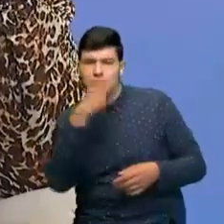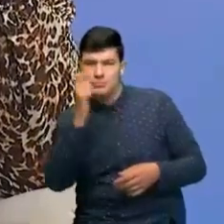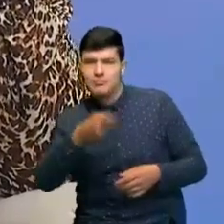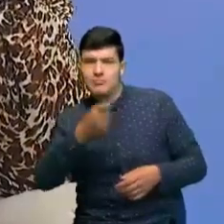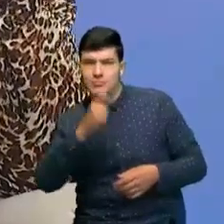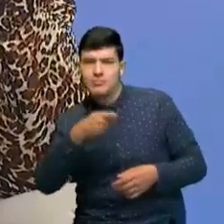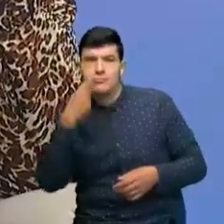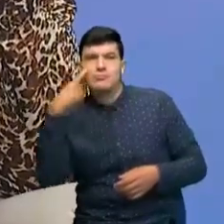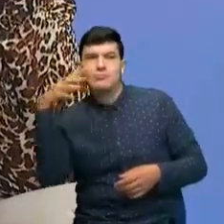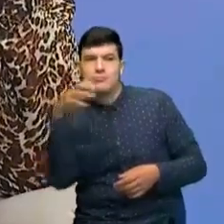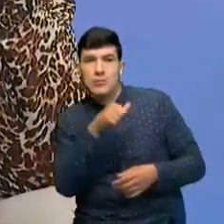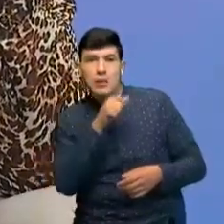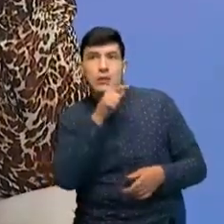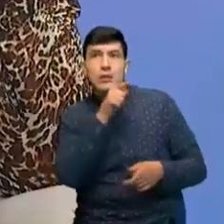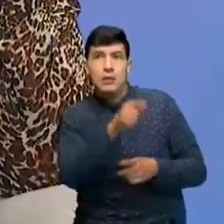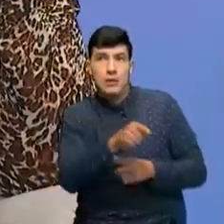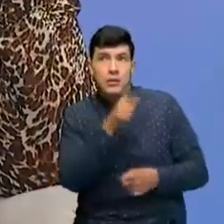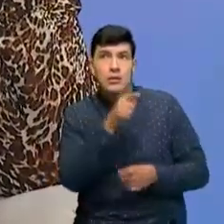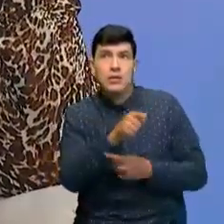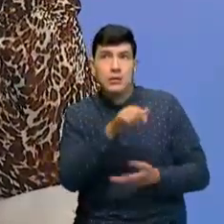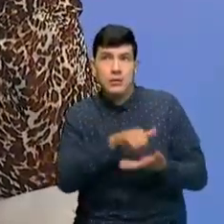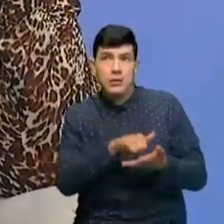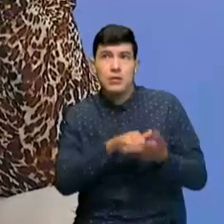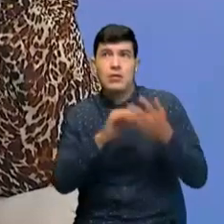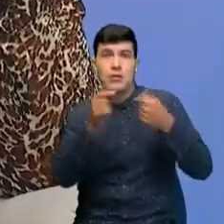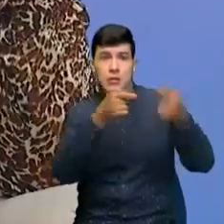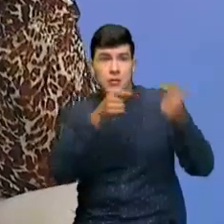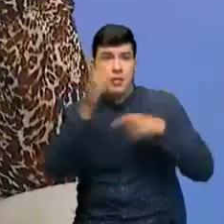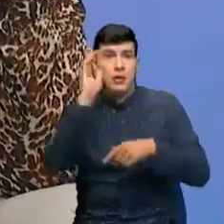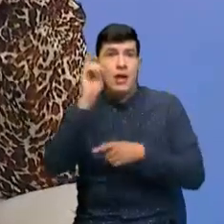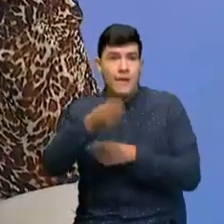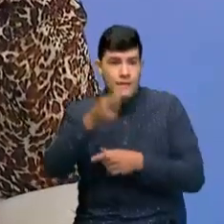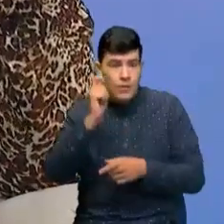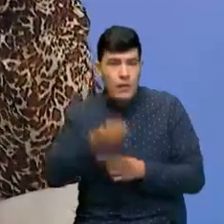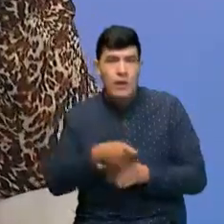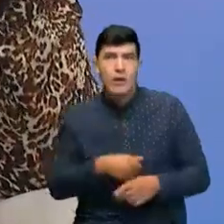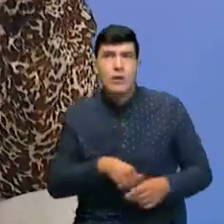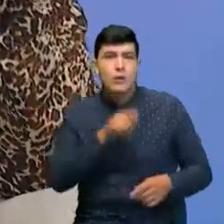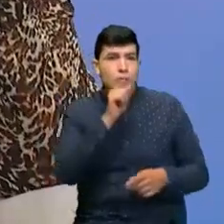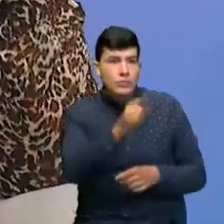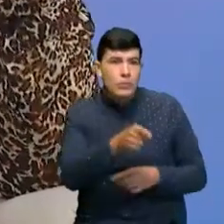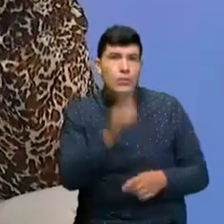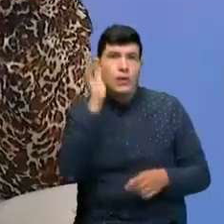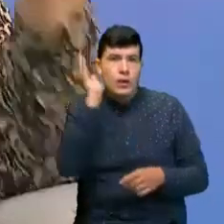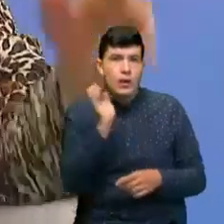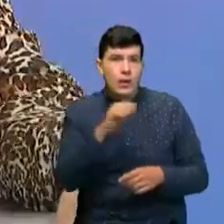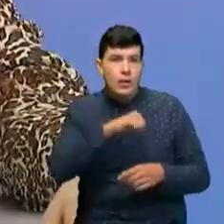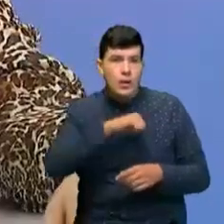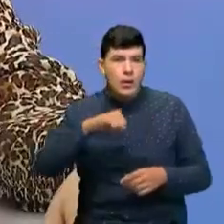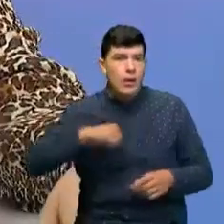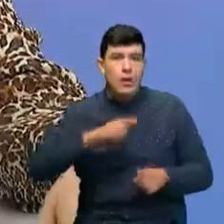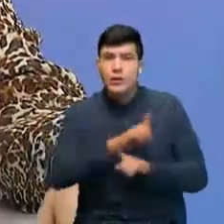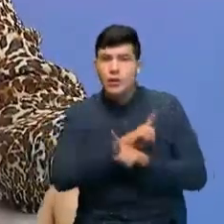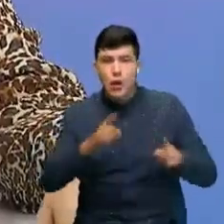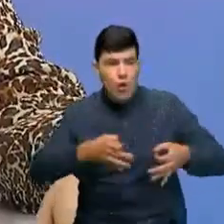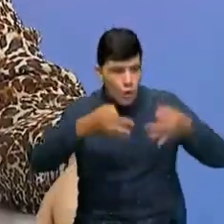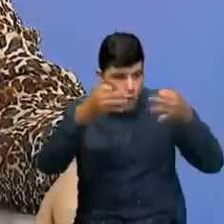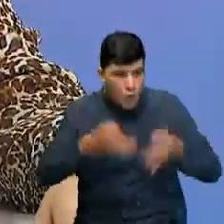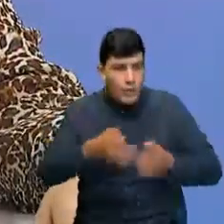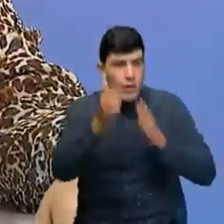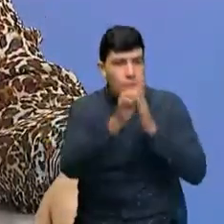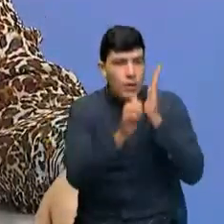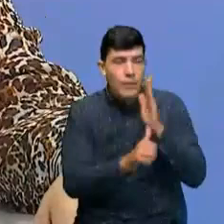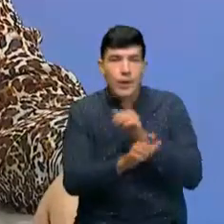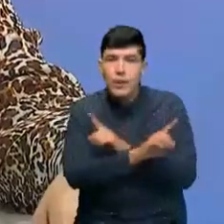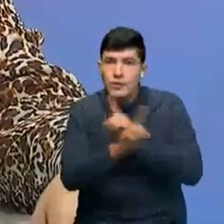y de todo, ese es uno de los alegatos de los abogados. Ellos ni siquiera cumplieron con esos programas, ni siquiera le pusieron